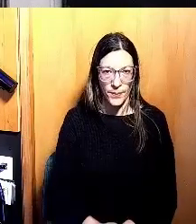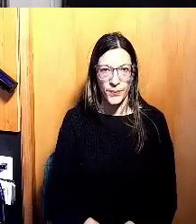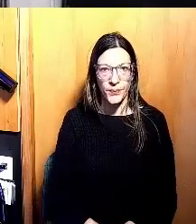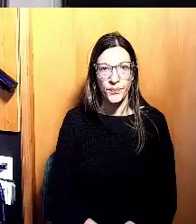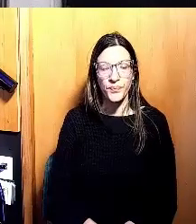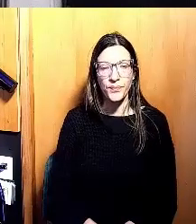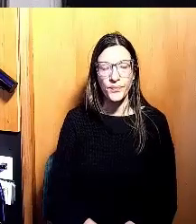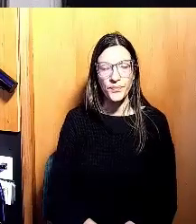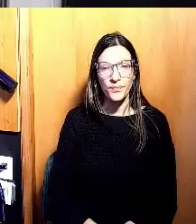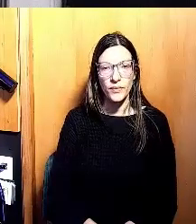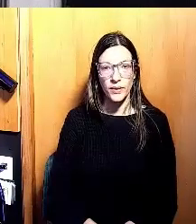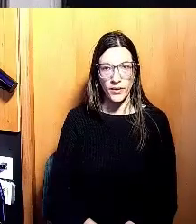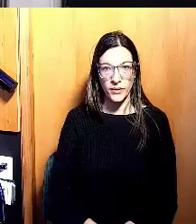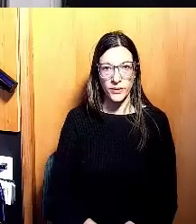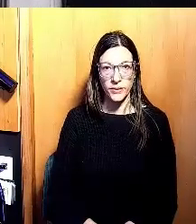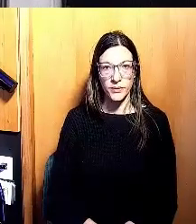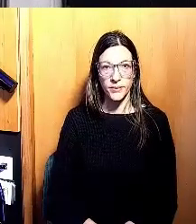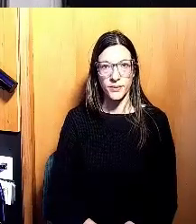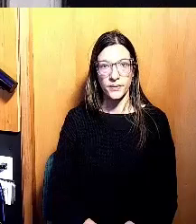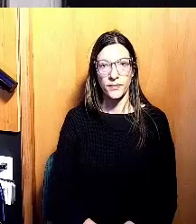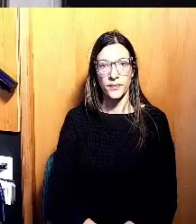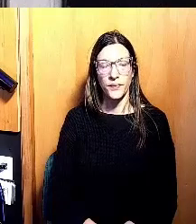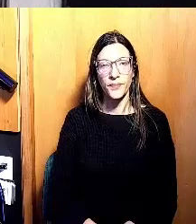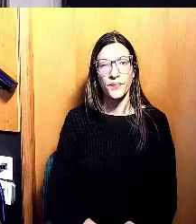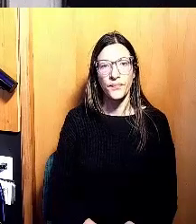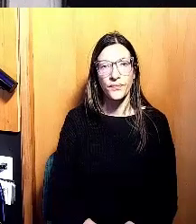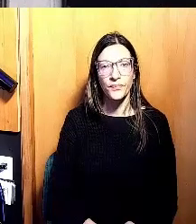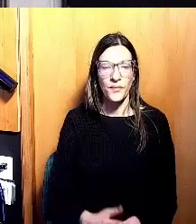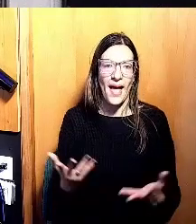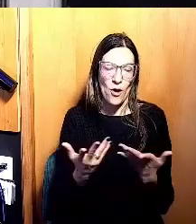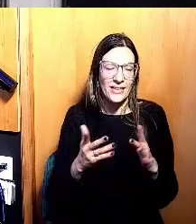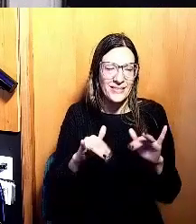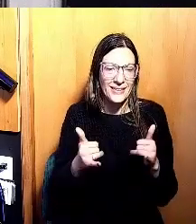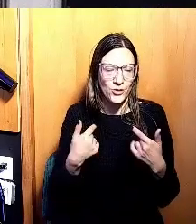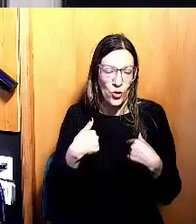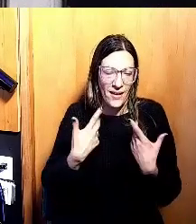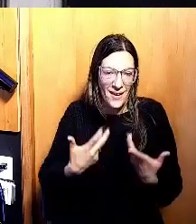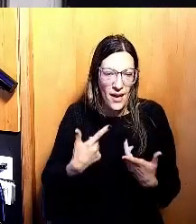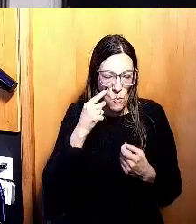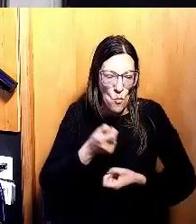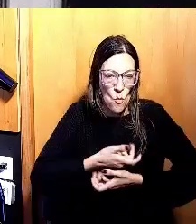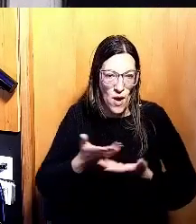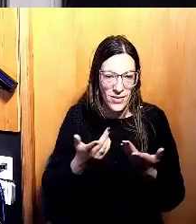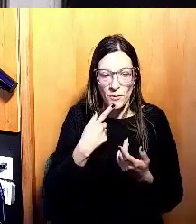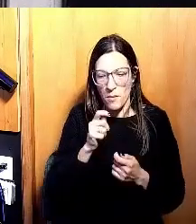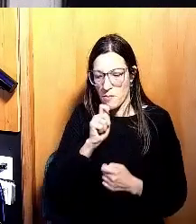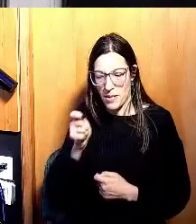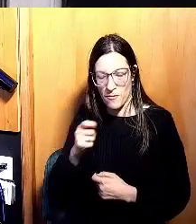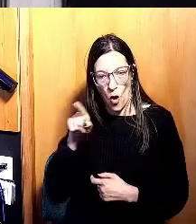Bueno, y aquí ya llegando a esto que Daniel quería, y obviamente que te voy a dar el micrófono